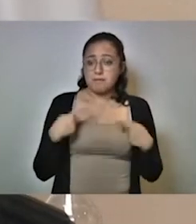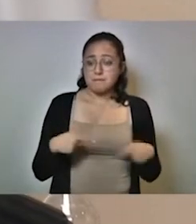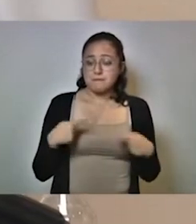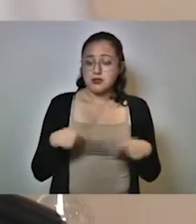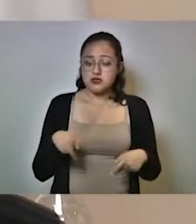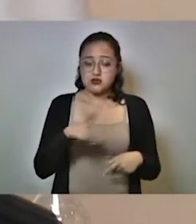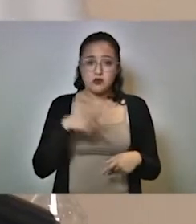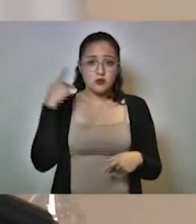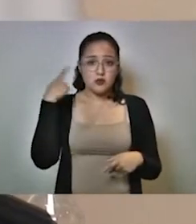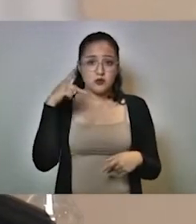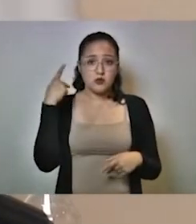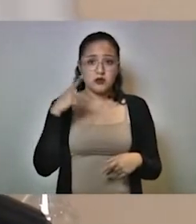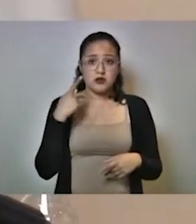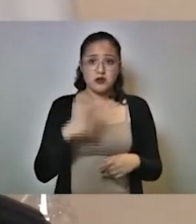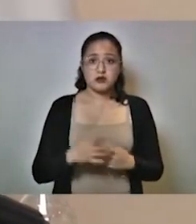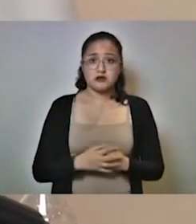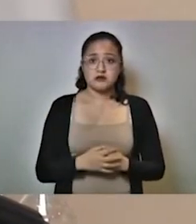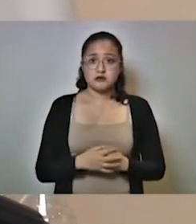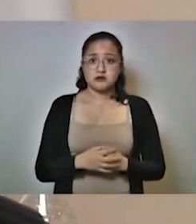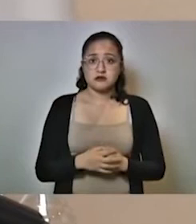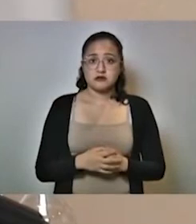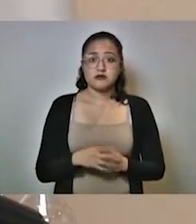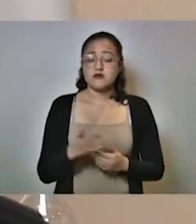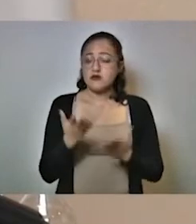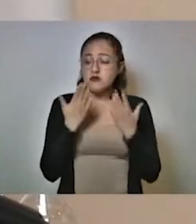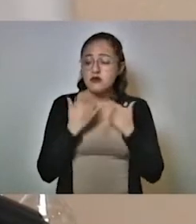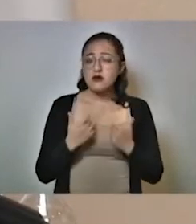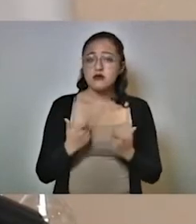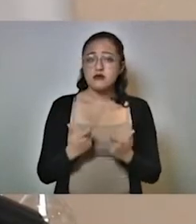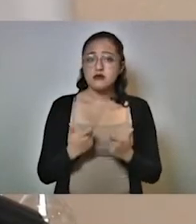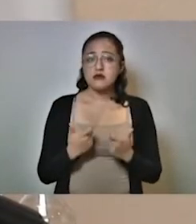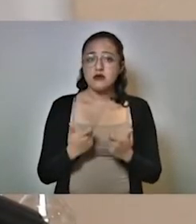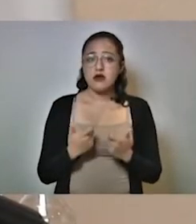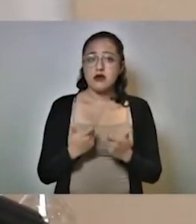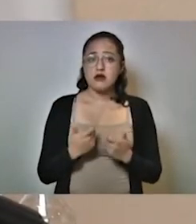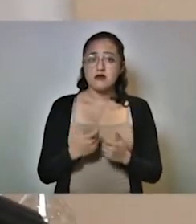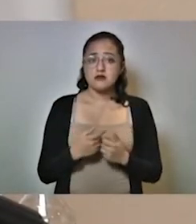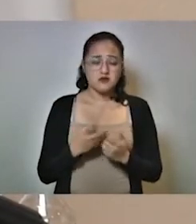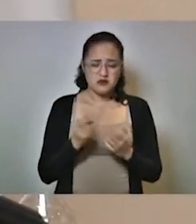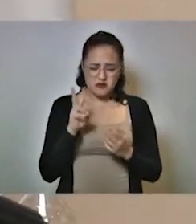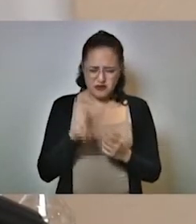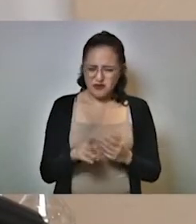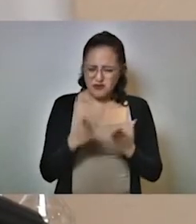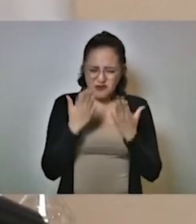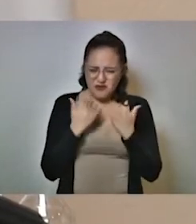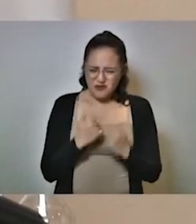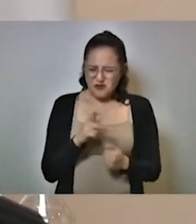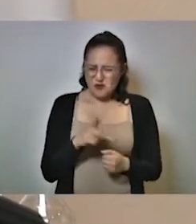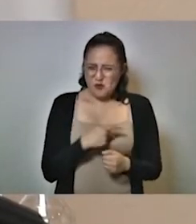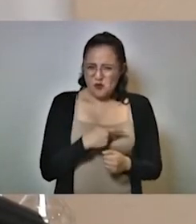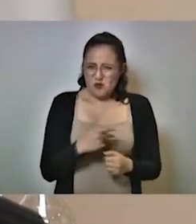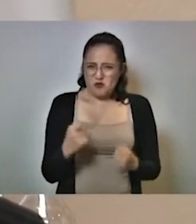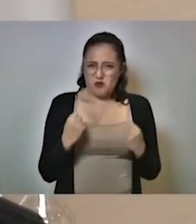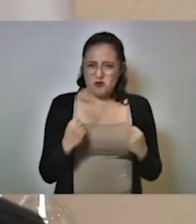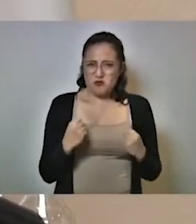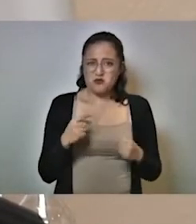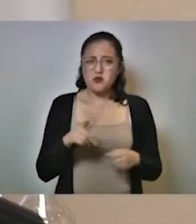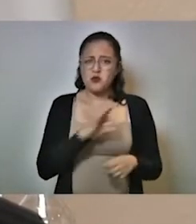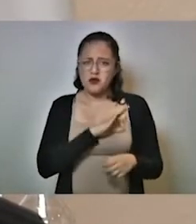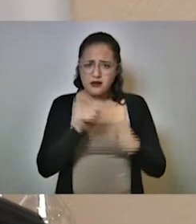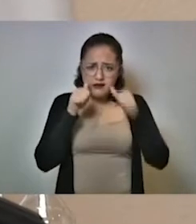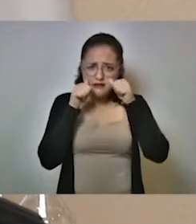poblana de sin recursos sin recursos pueda atenderse